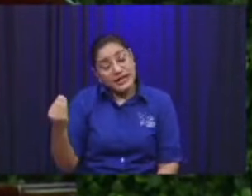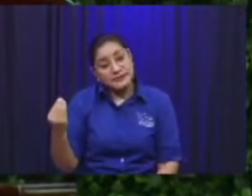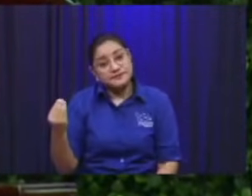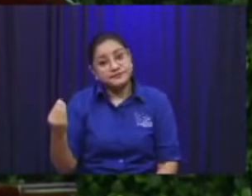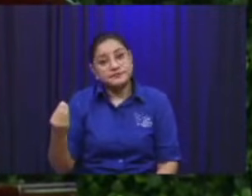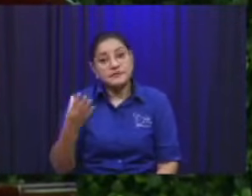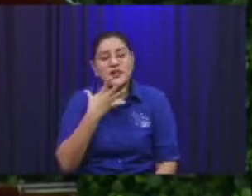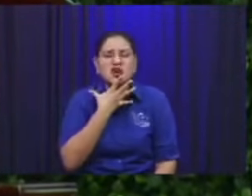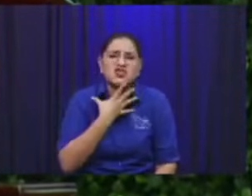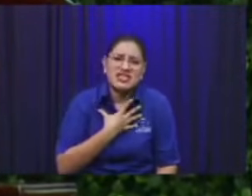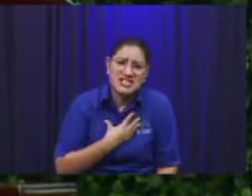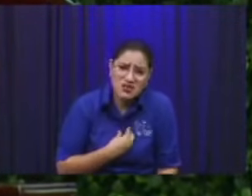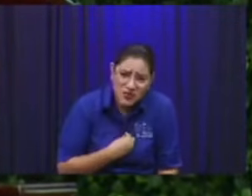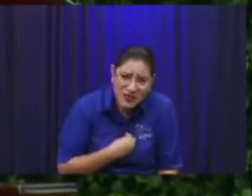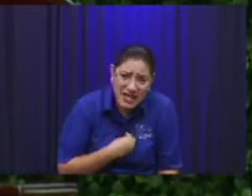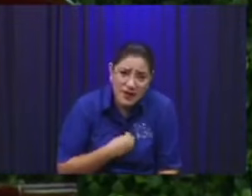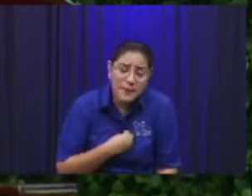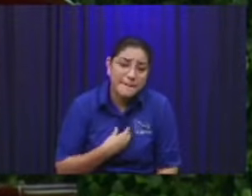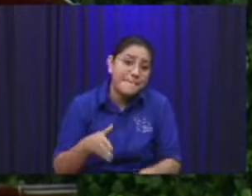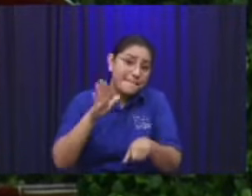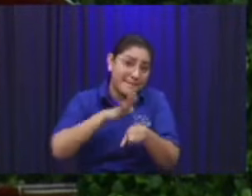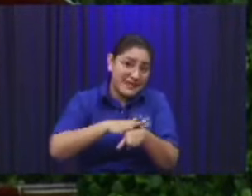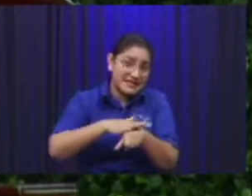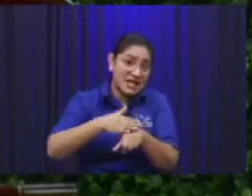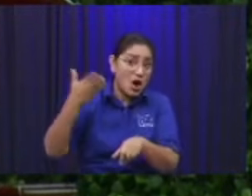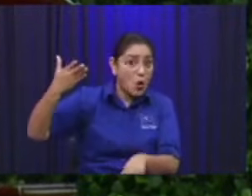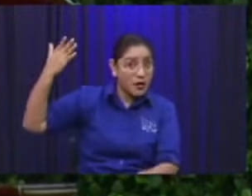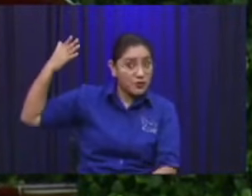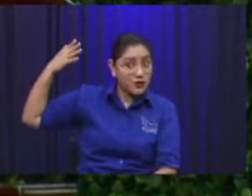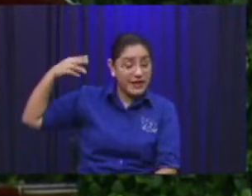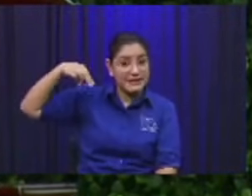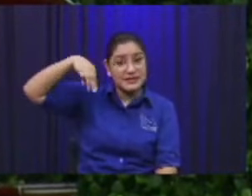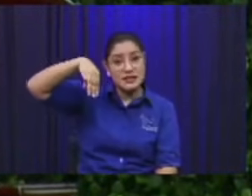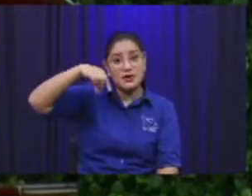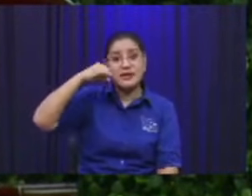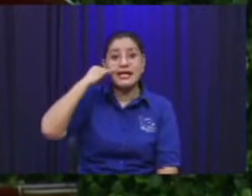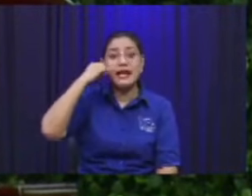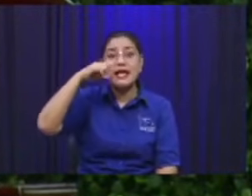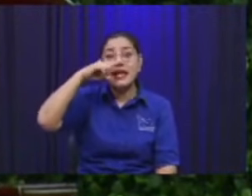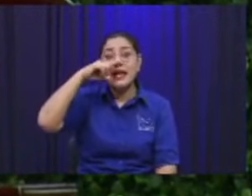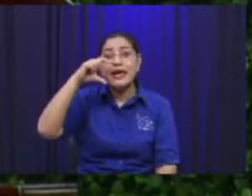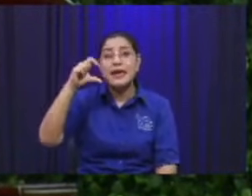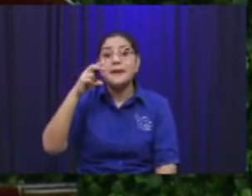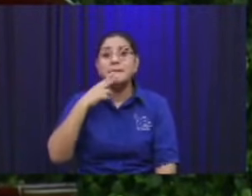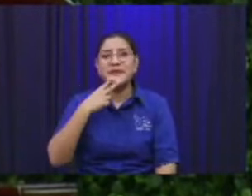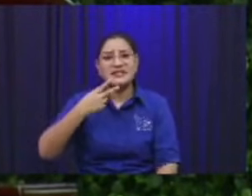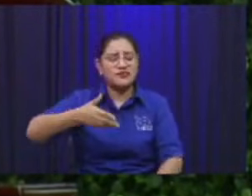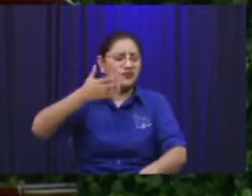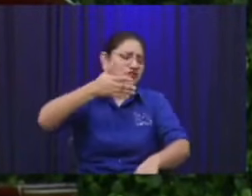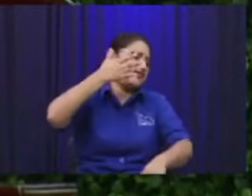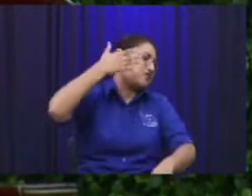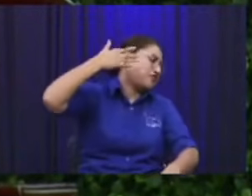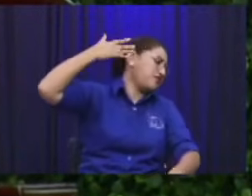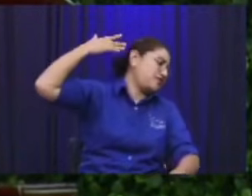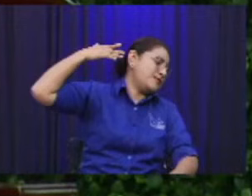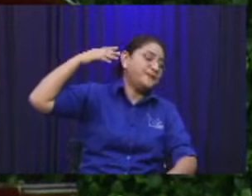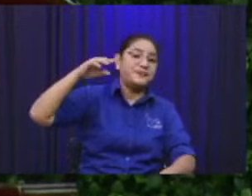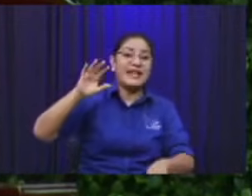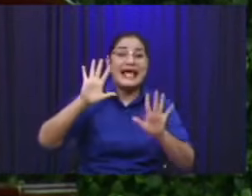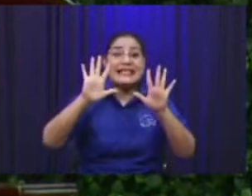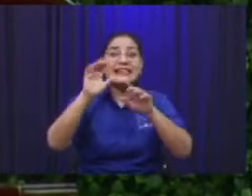fueron ellos y nosotros fue terrible y retrocedió creo que 10 años la economía de ambos